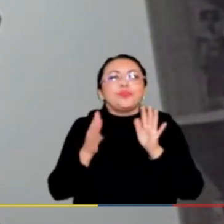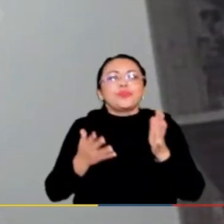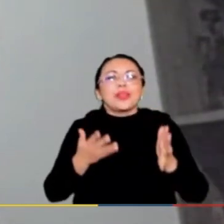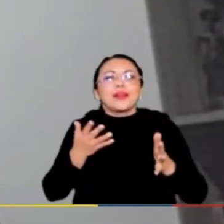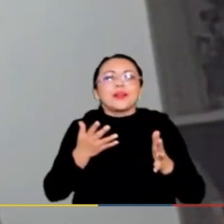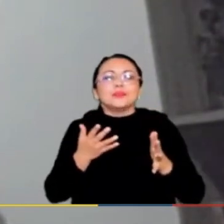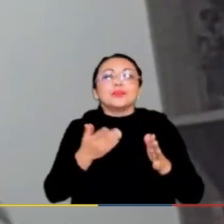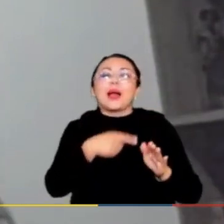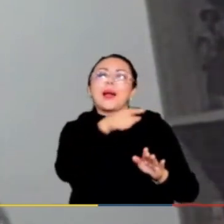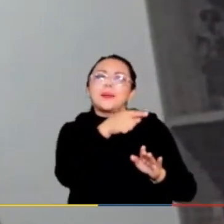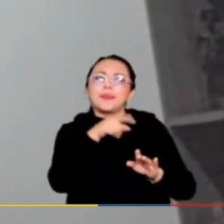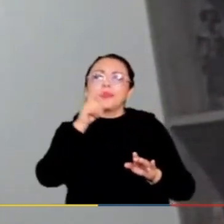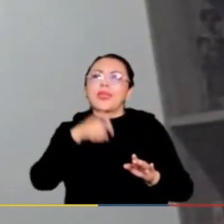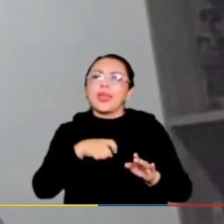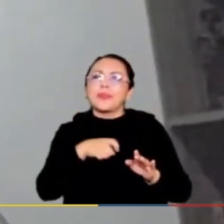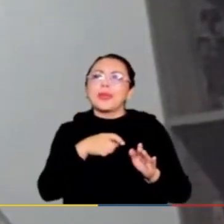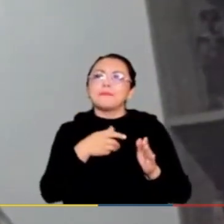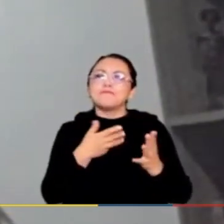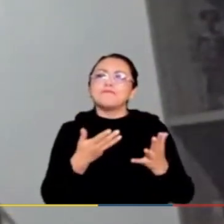requirieron